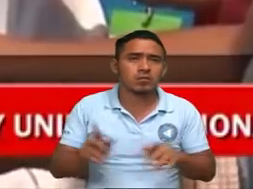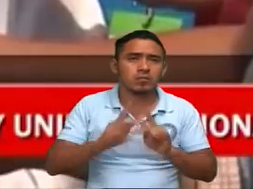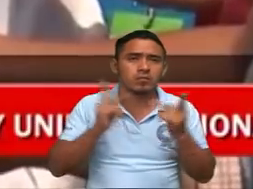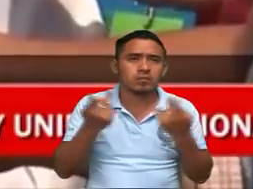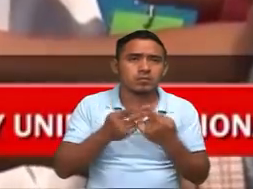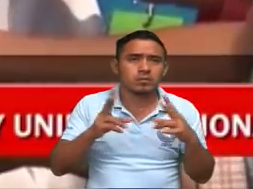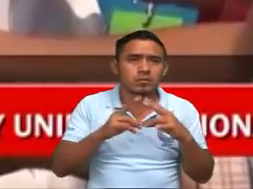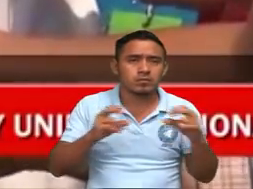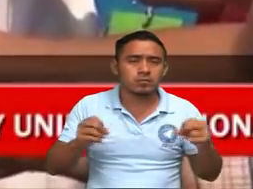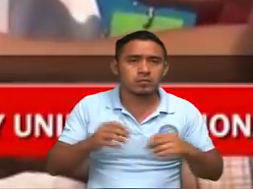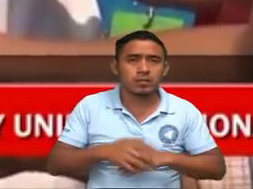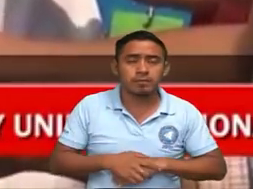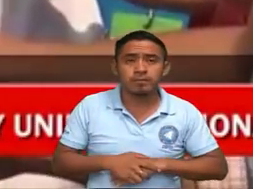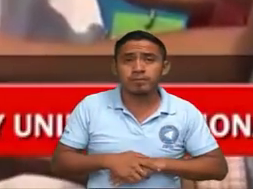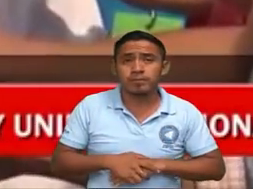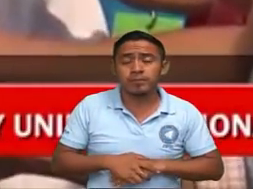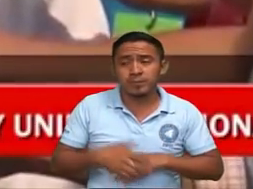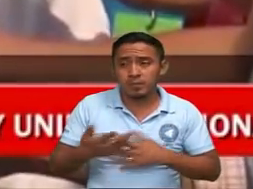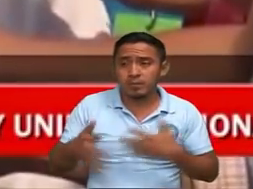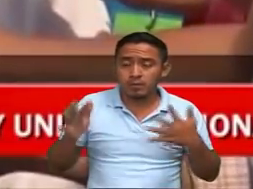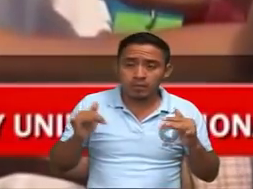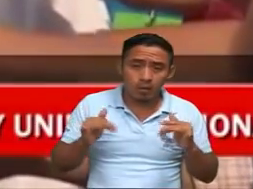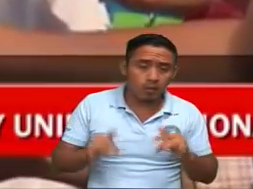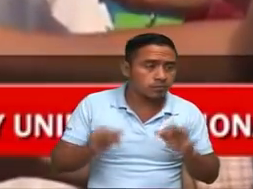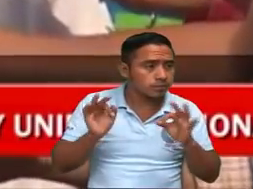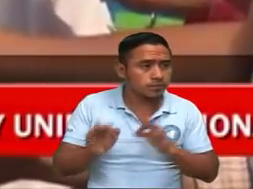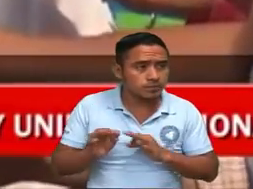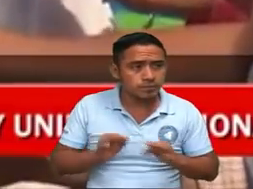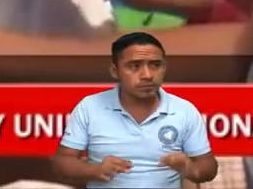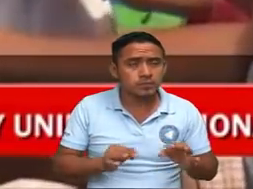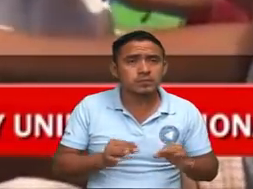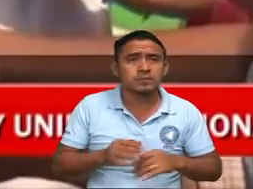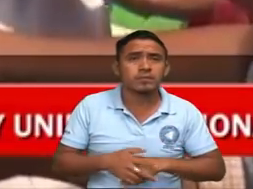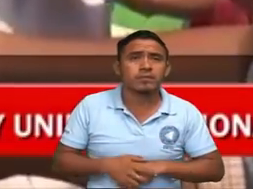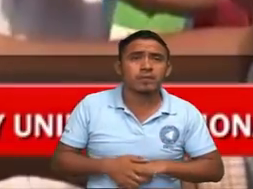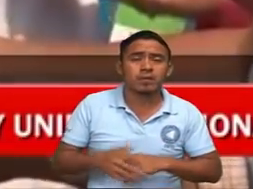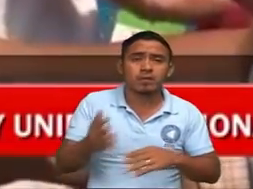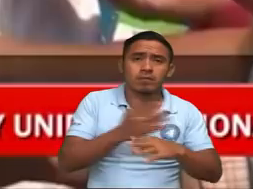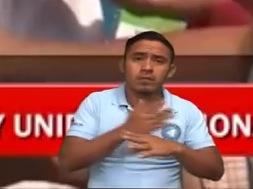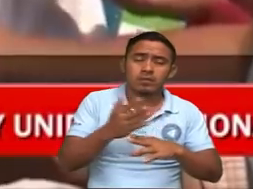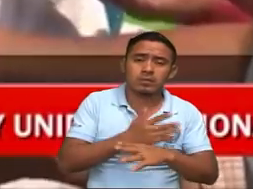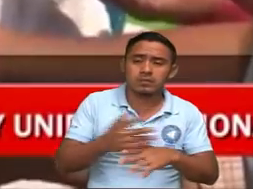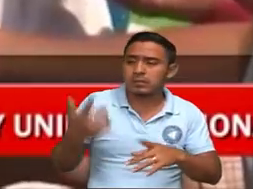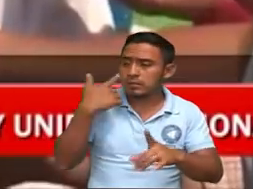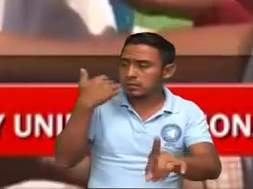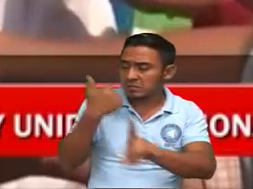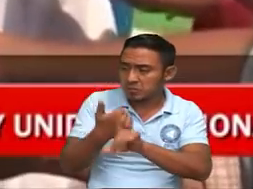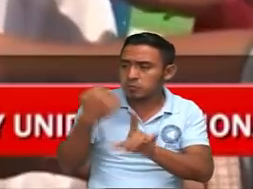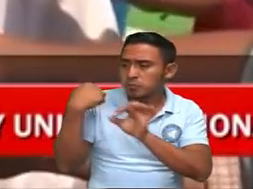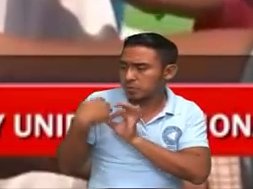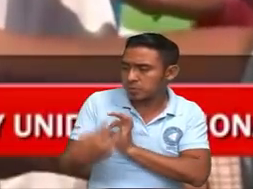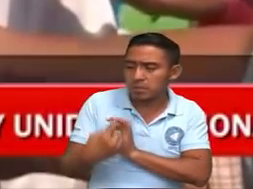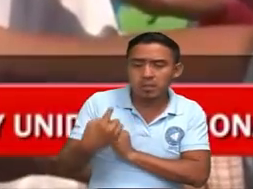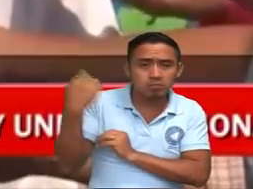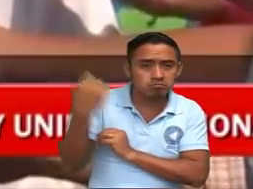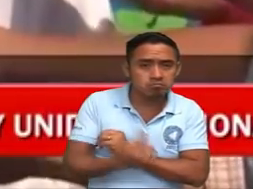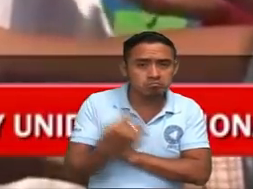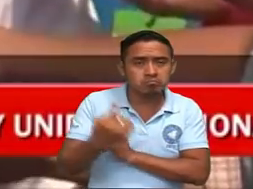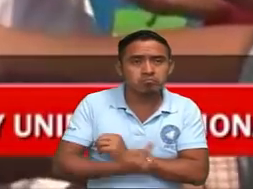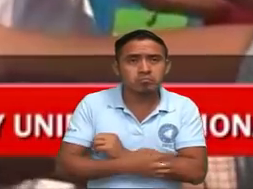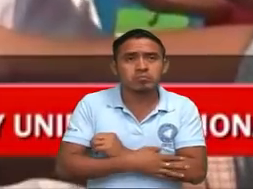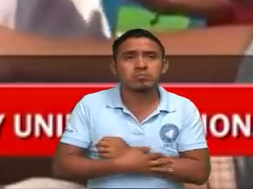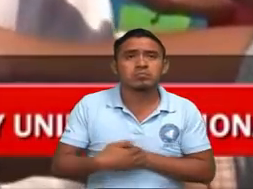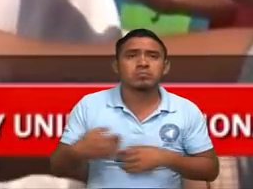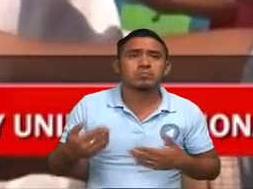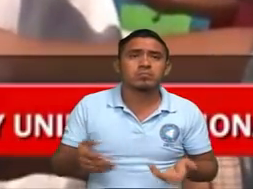nicaragüense. Nosotros hemos comunicado también, decíamos ayer, a los testigos, y los testigos se han hecho presentes también como corresponde